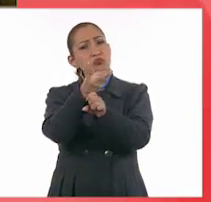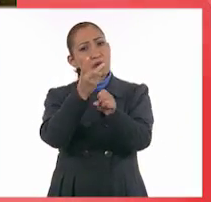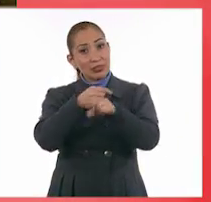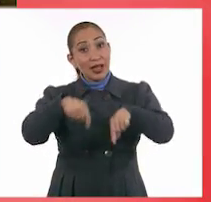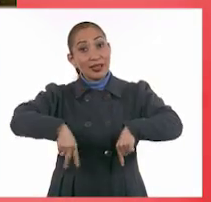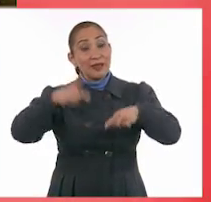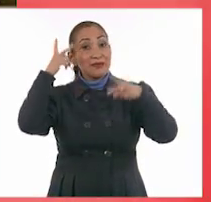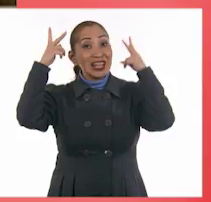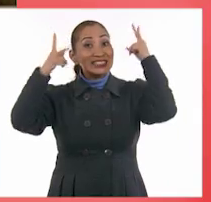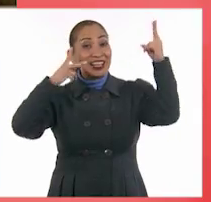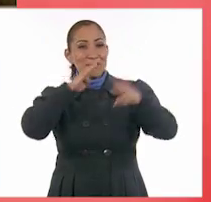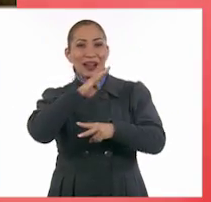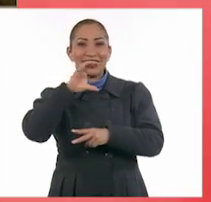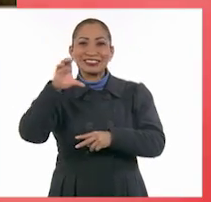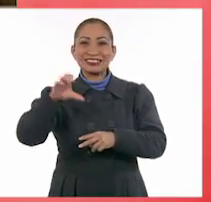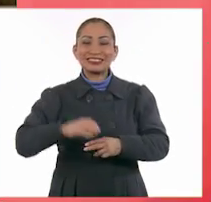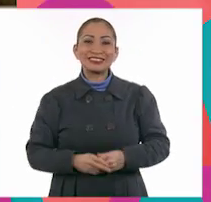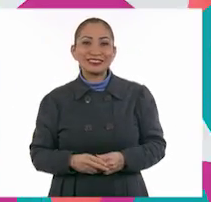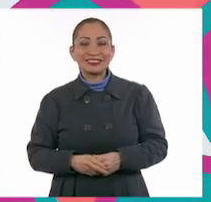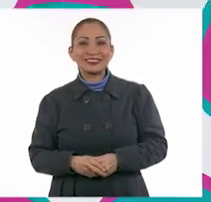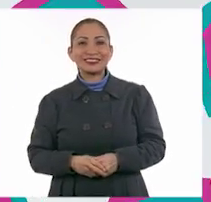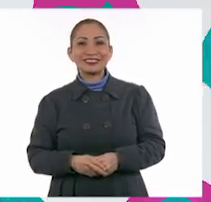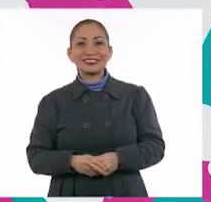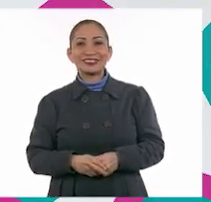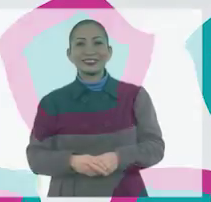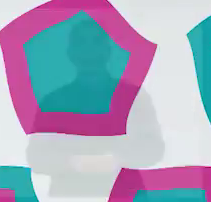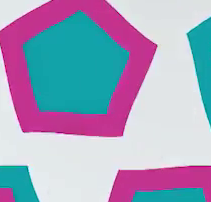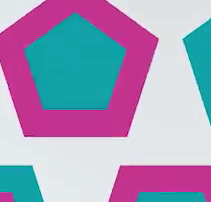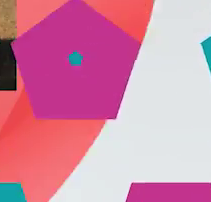a visitar Baja California.